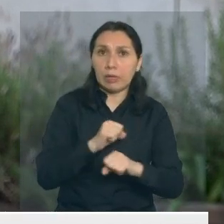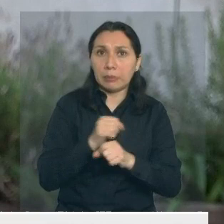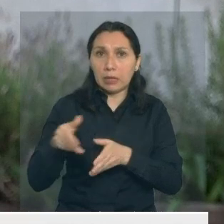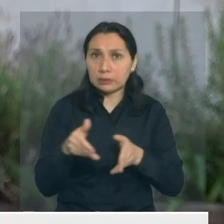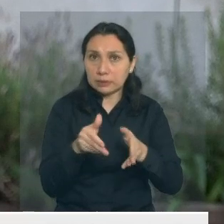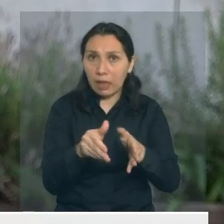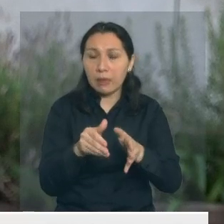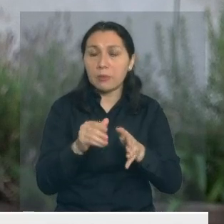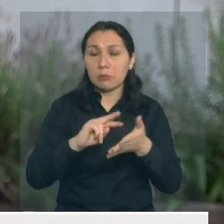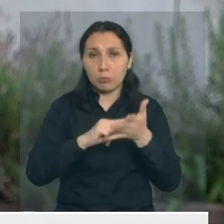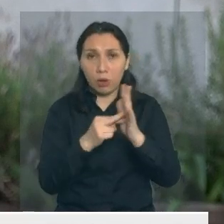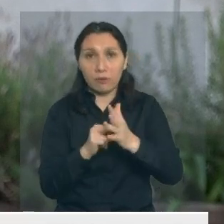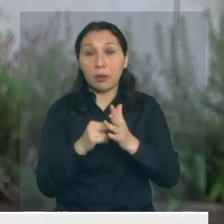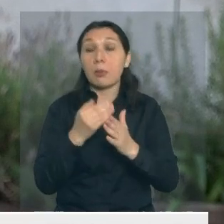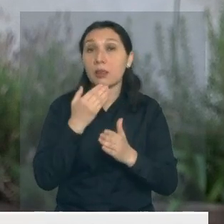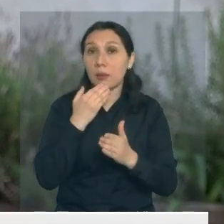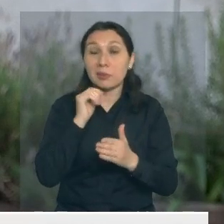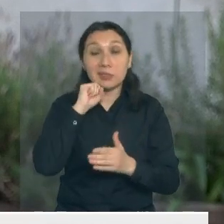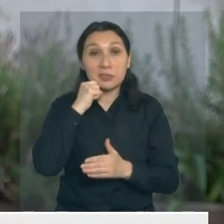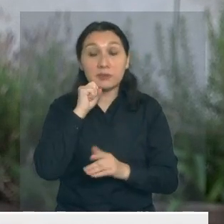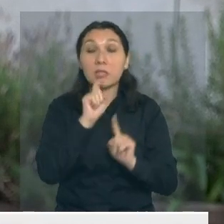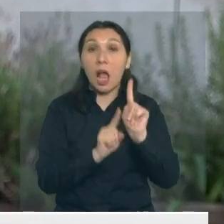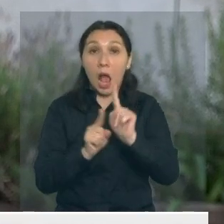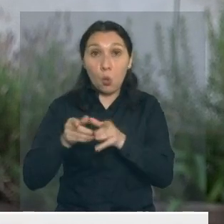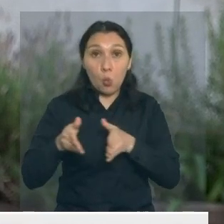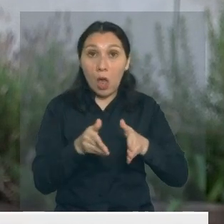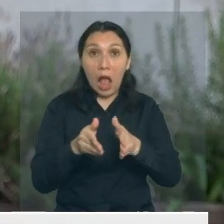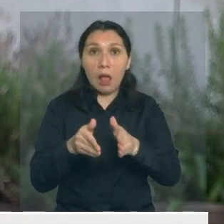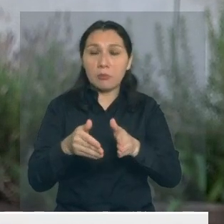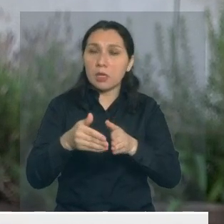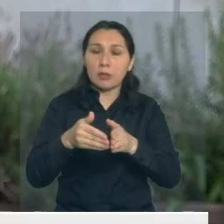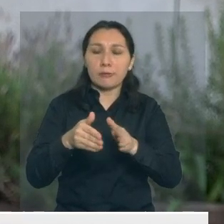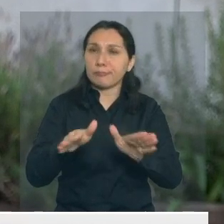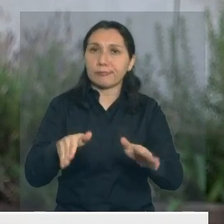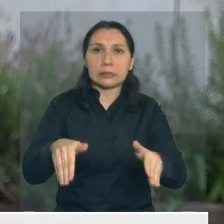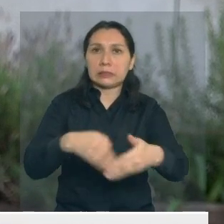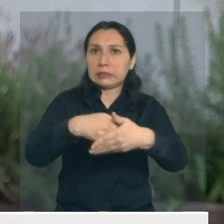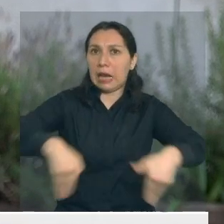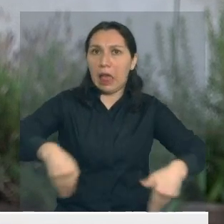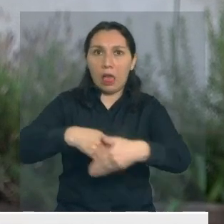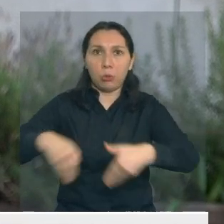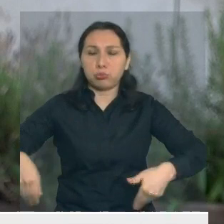en la zona, lo que incluso está llevando a que algunas rutas han sido cortadas en forma,